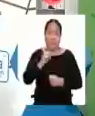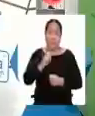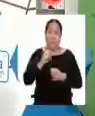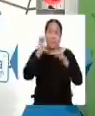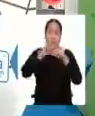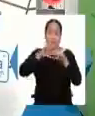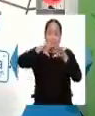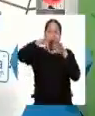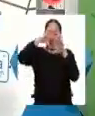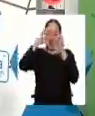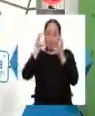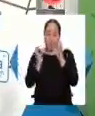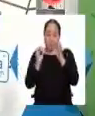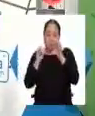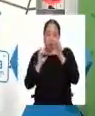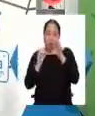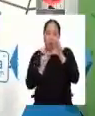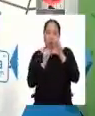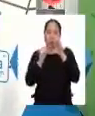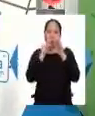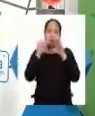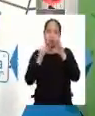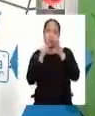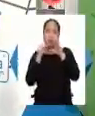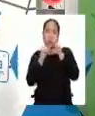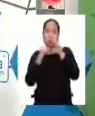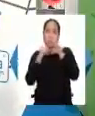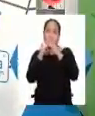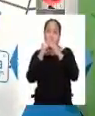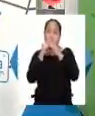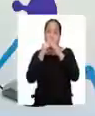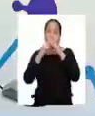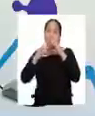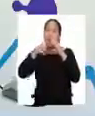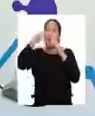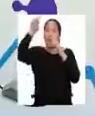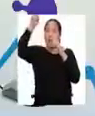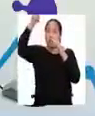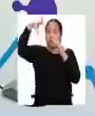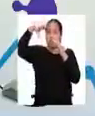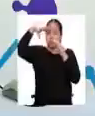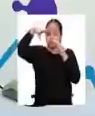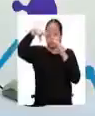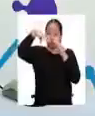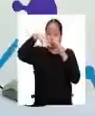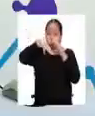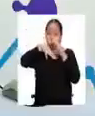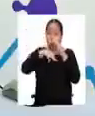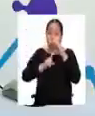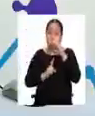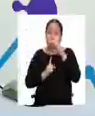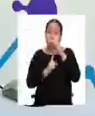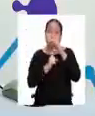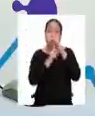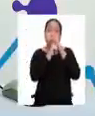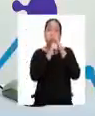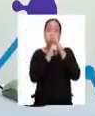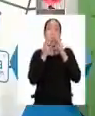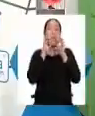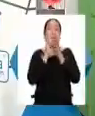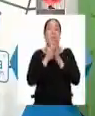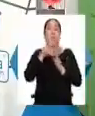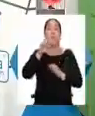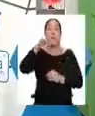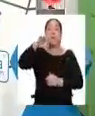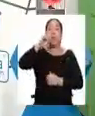la atmósfera impidiendo que el calor y la energía salgan de la Tierra. Son gases como el vapor de agua y el dióxido de